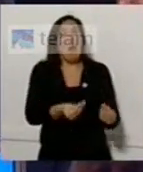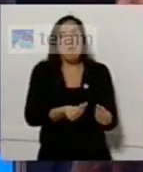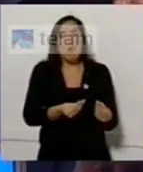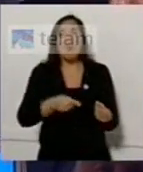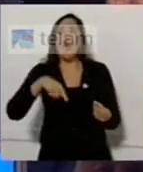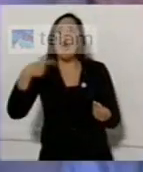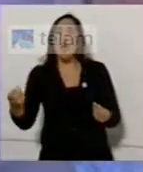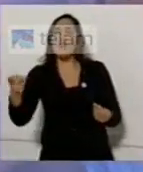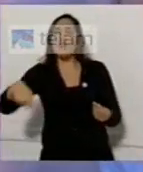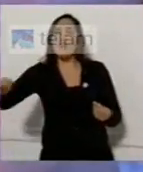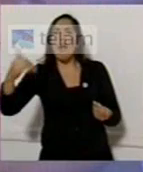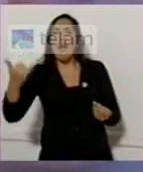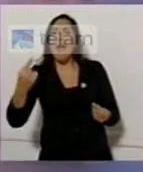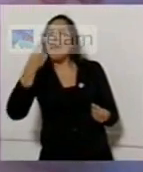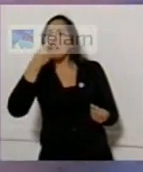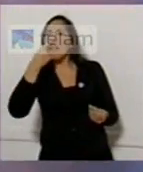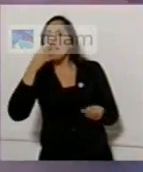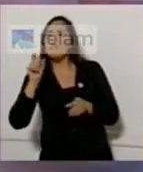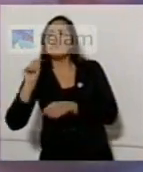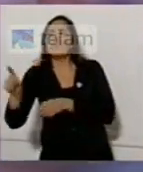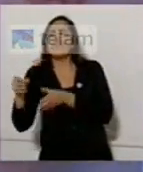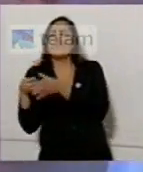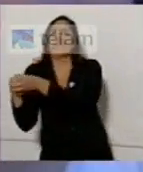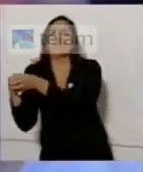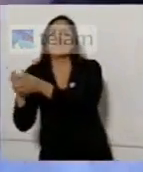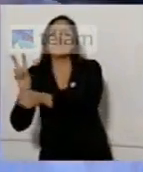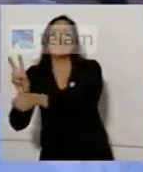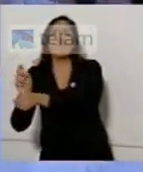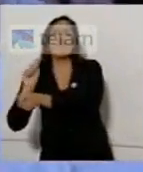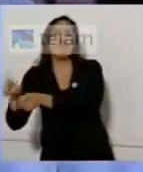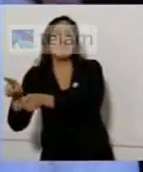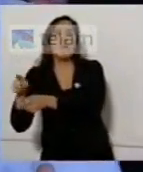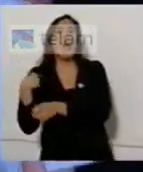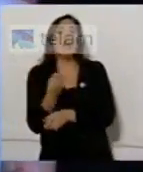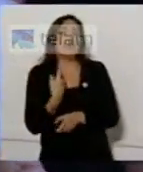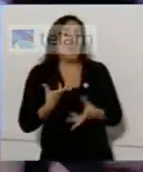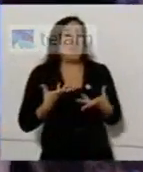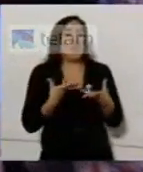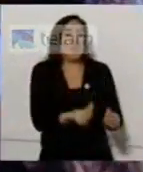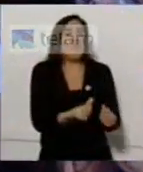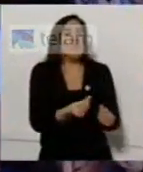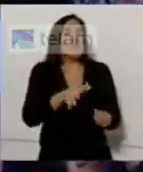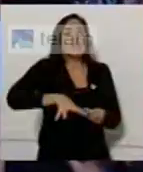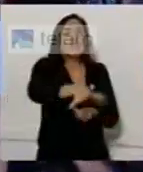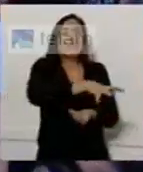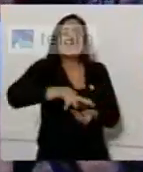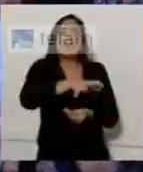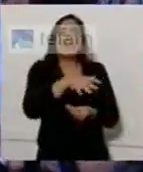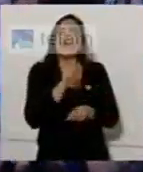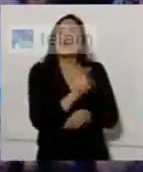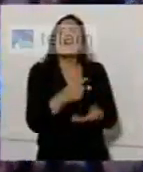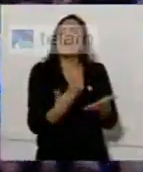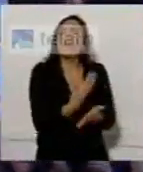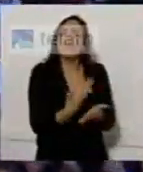sabemos que cuando defendemos a los sectores más vulnerables, sabemos que cuando